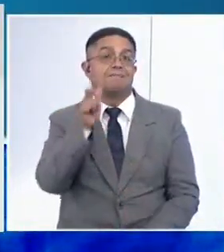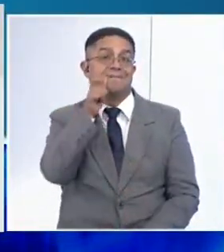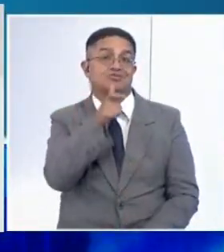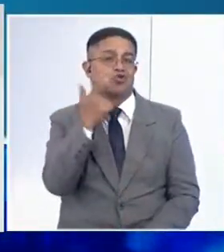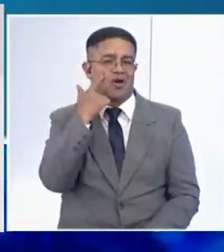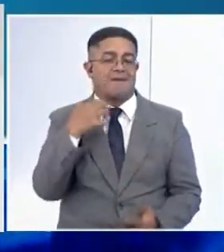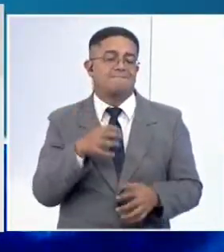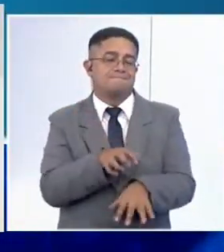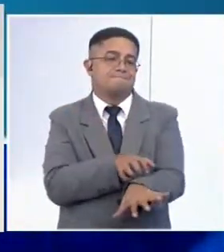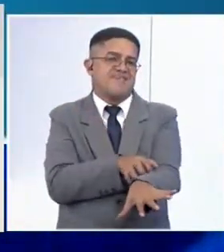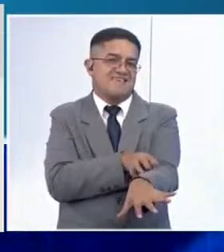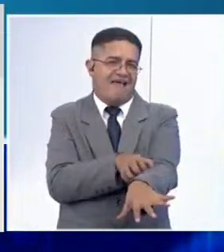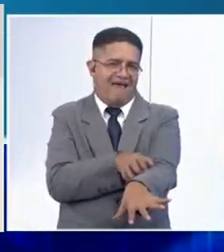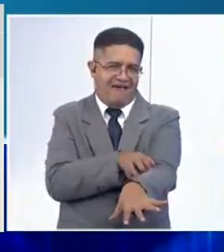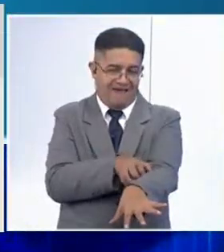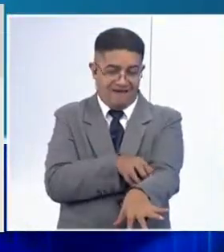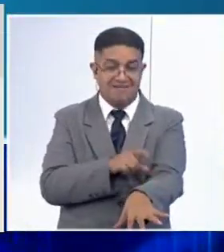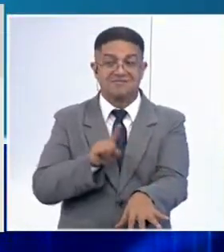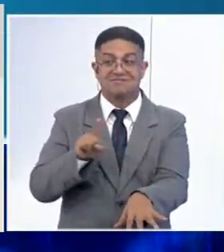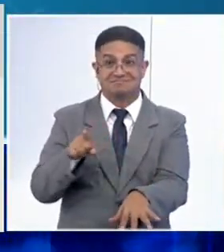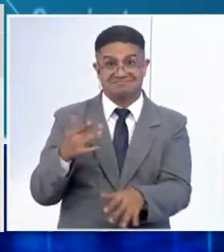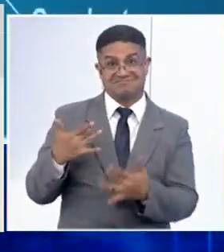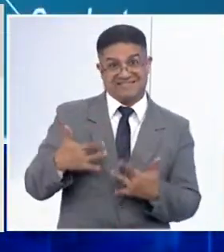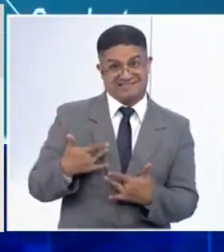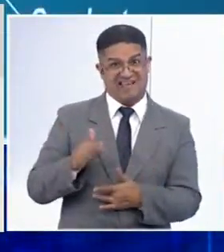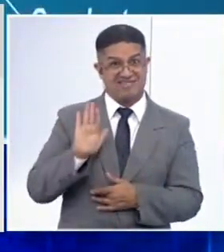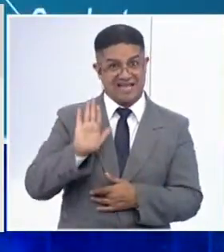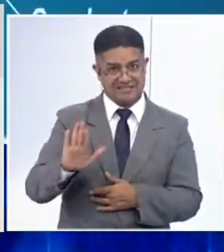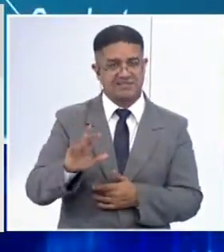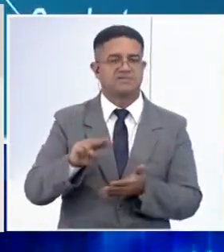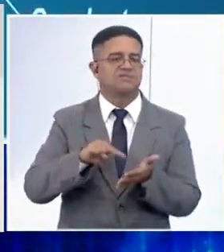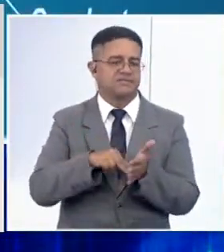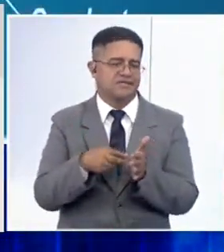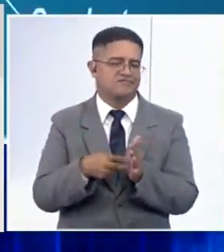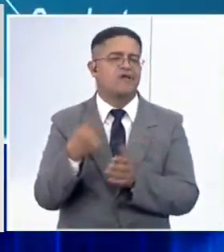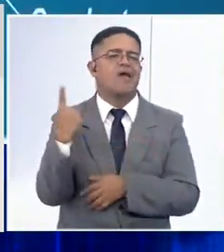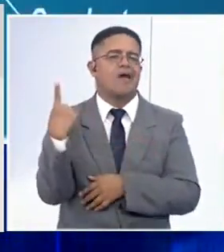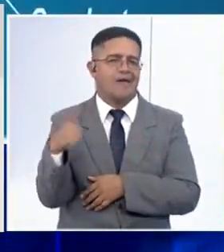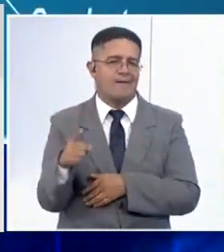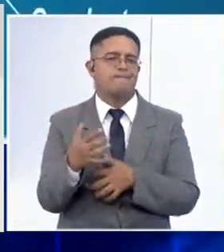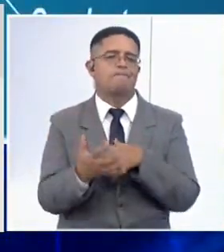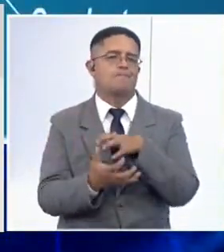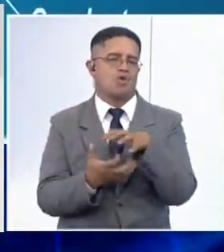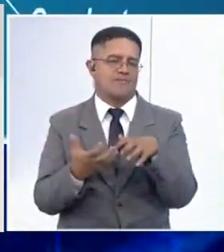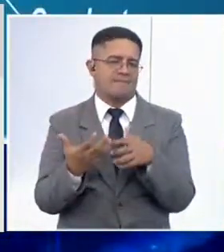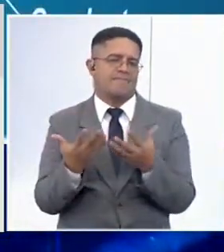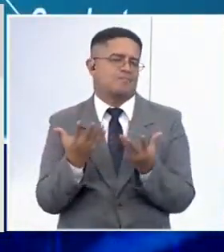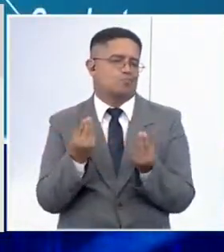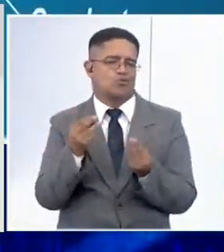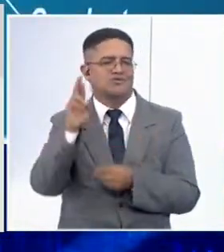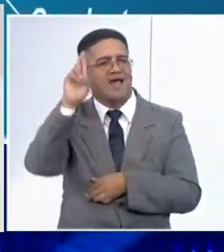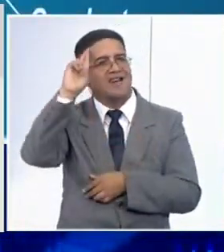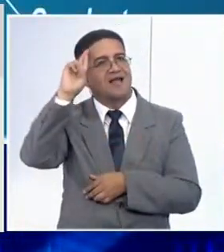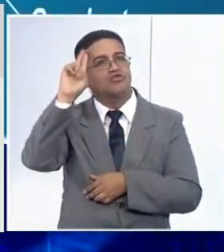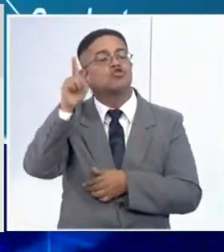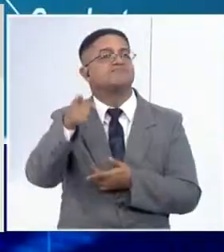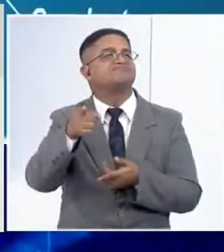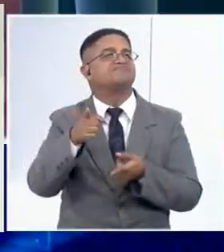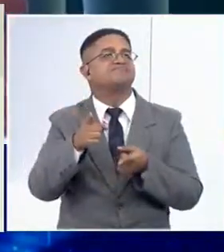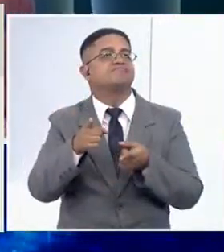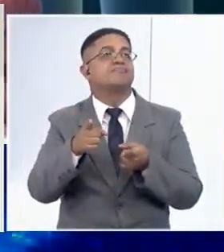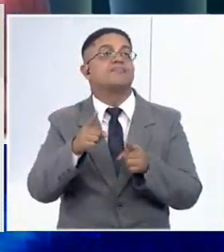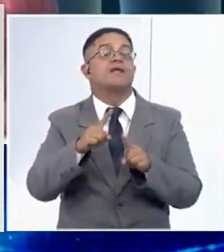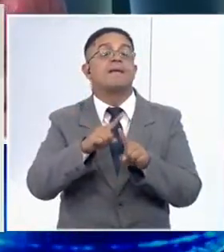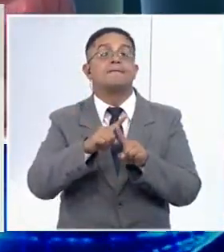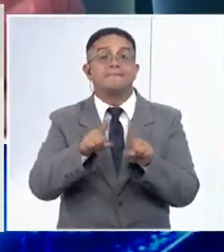picar el cuerpo. Una vez que tenemos esta sintomatología, estamos en presencia, evidentemente, hay muchas causas que esto lo puede causar, pero el día de hoy